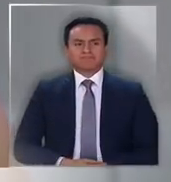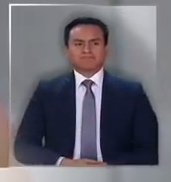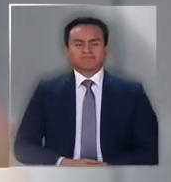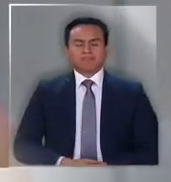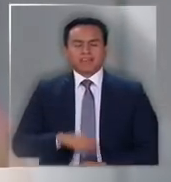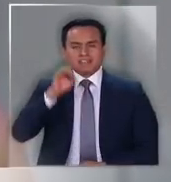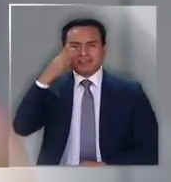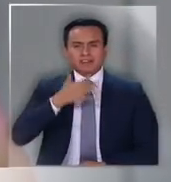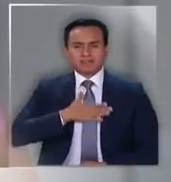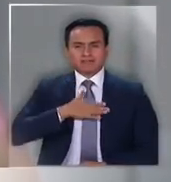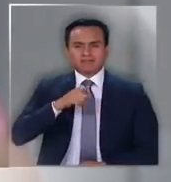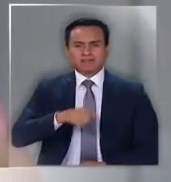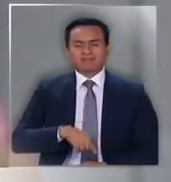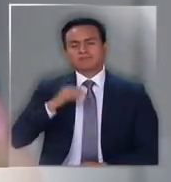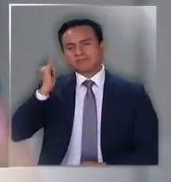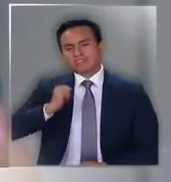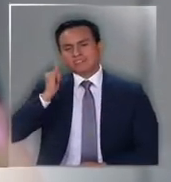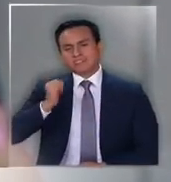¿Lo quieres saber?